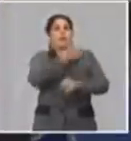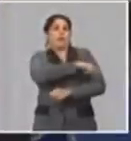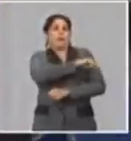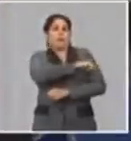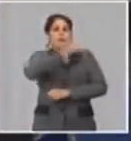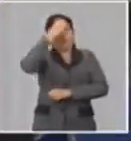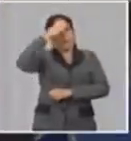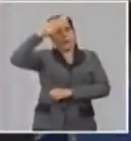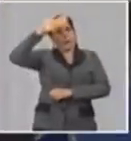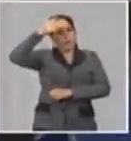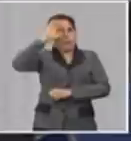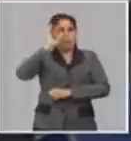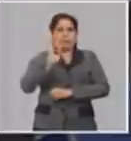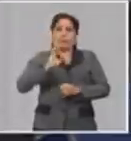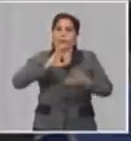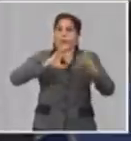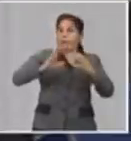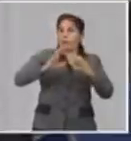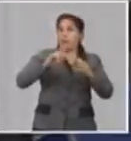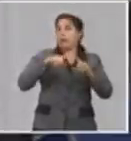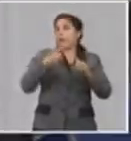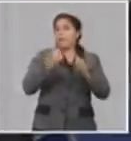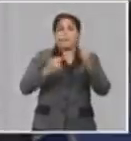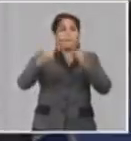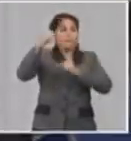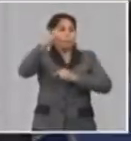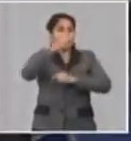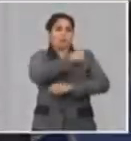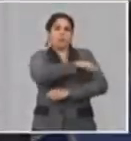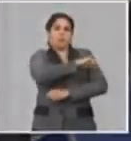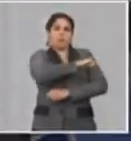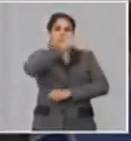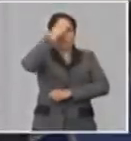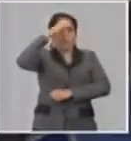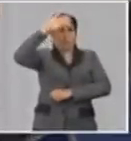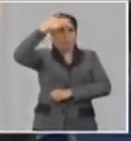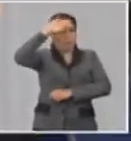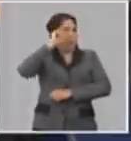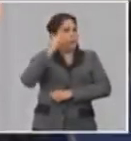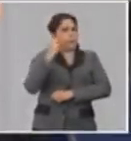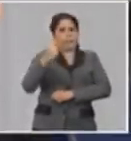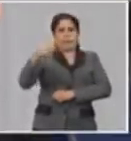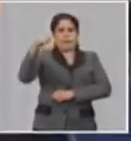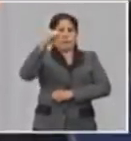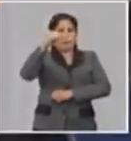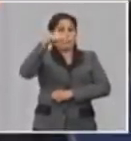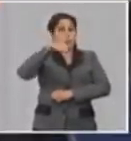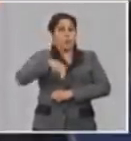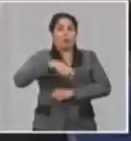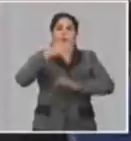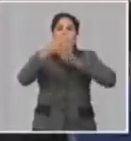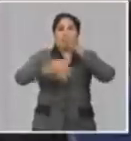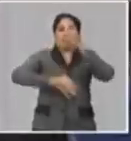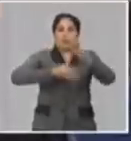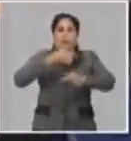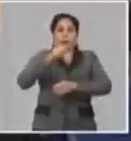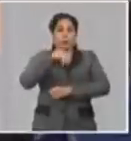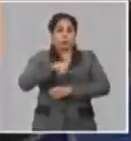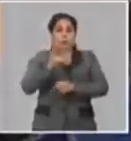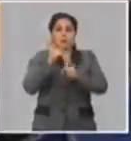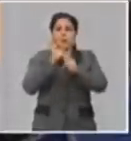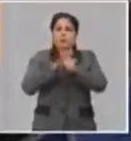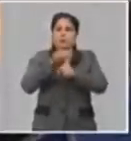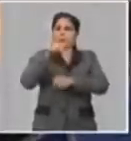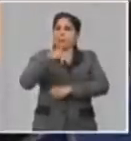a nuestro pueblo, que será el protagonista principal, sin duda, de todo esto que se va a implementar. Quisiera comenzar